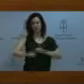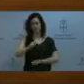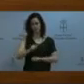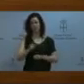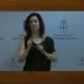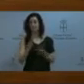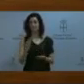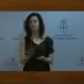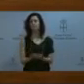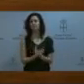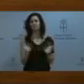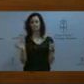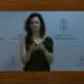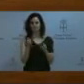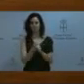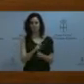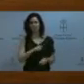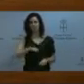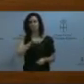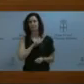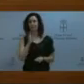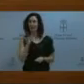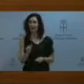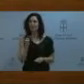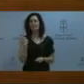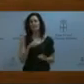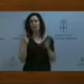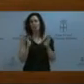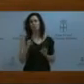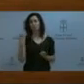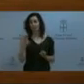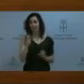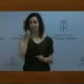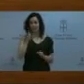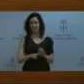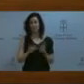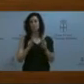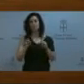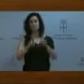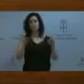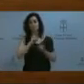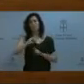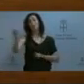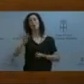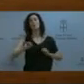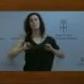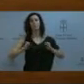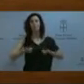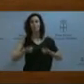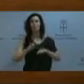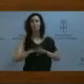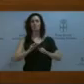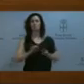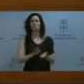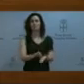consta que en el Grupo de Trabajo Estatal se cuenta ya con la participación de CERMI, que es una entidad pionera en la puesta en marcha precisamente de este